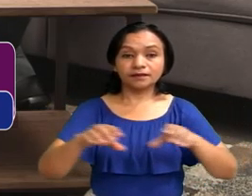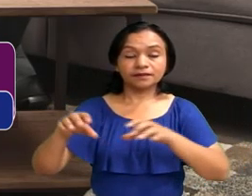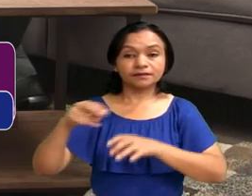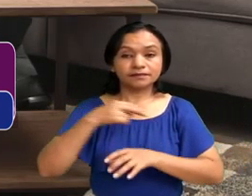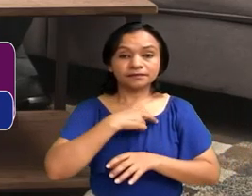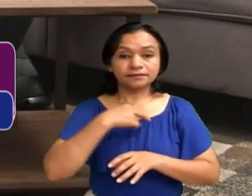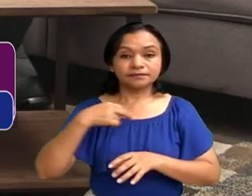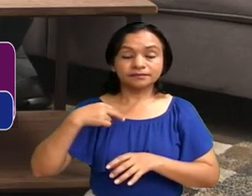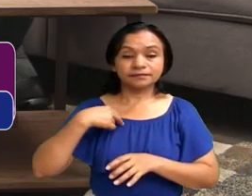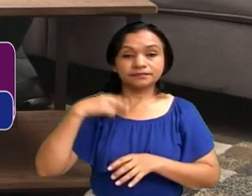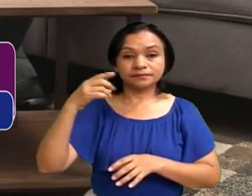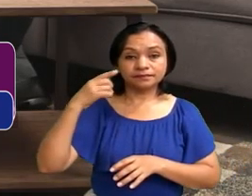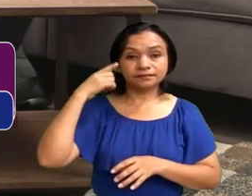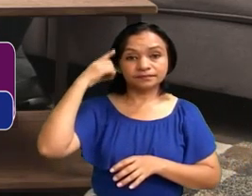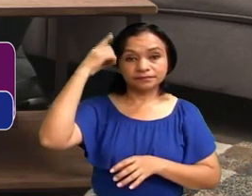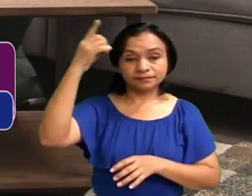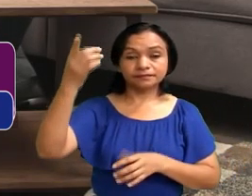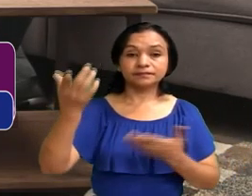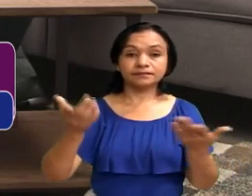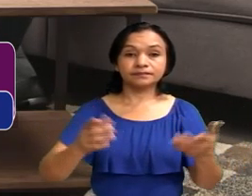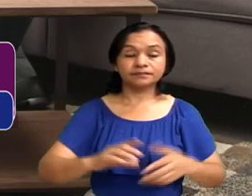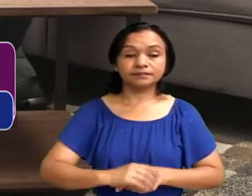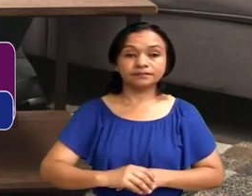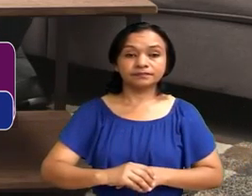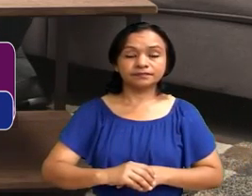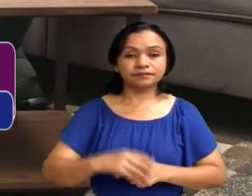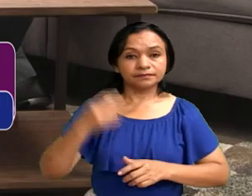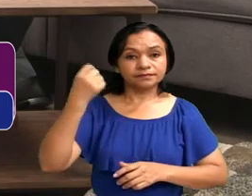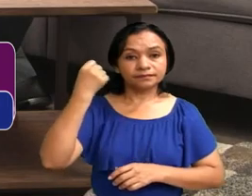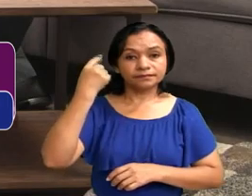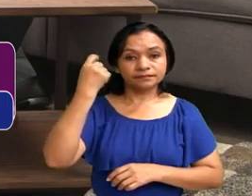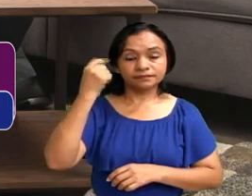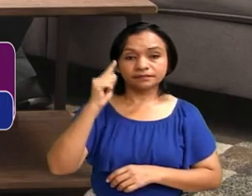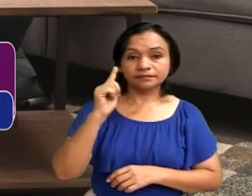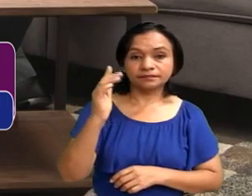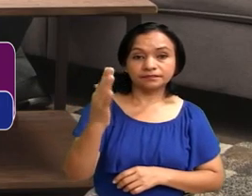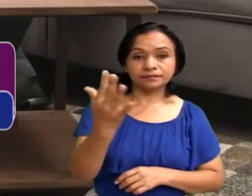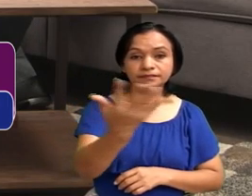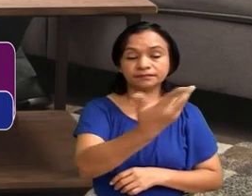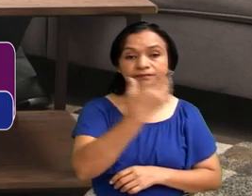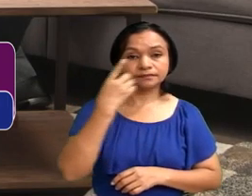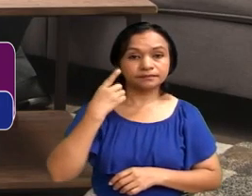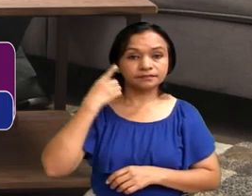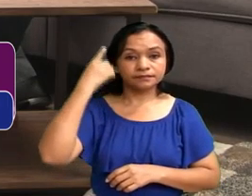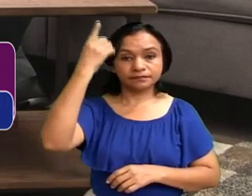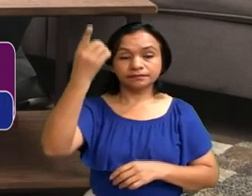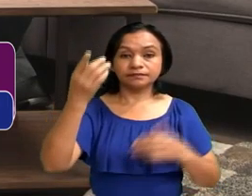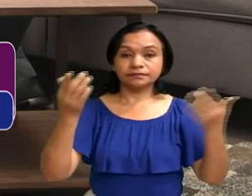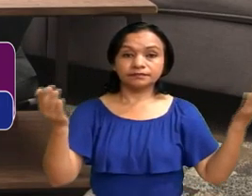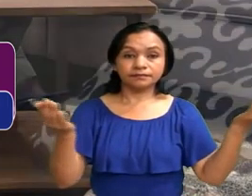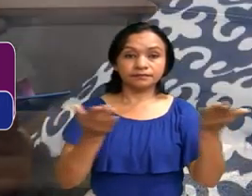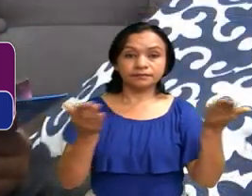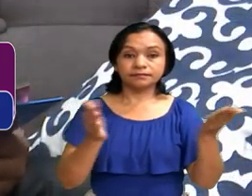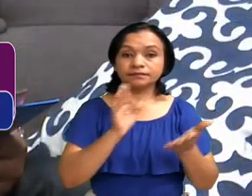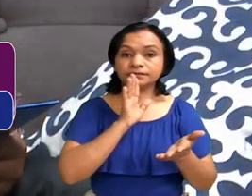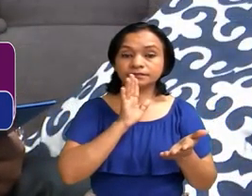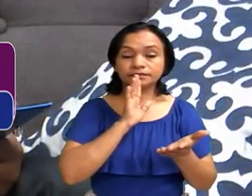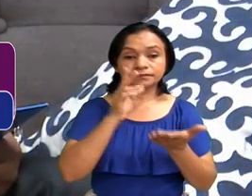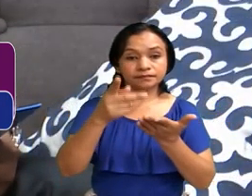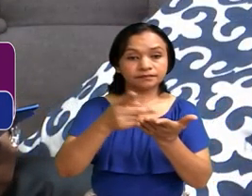que eso se desarrolle con éxito. Y dentro de entender todos estos avances obtenidos, precisamente usted me hablaba de un